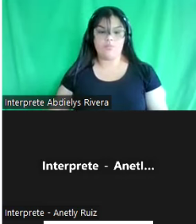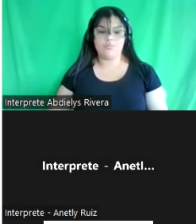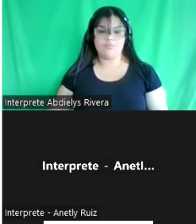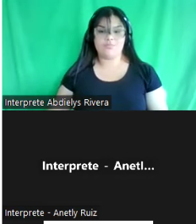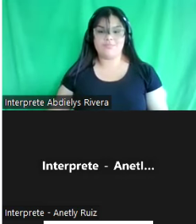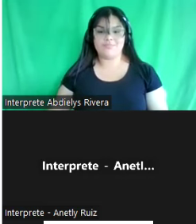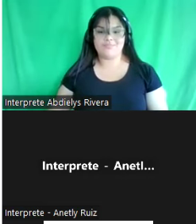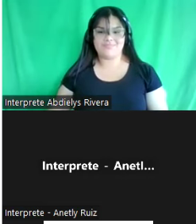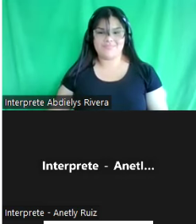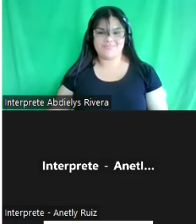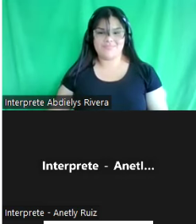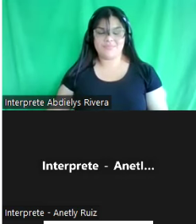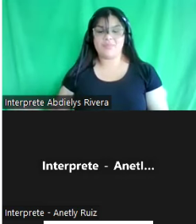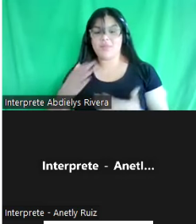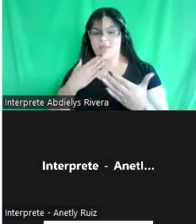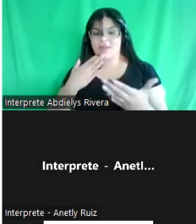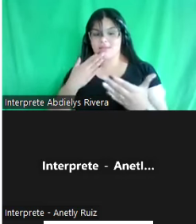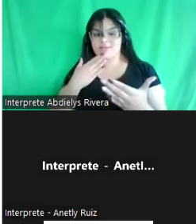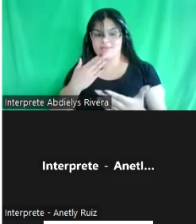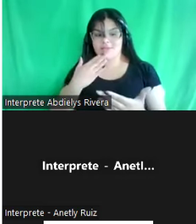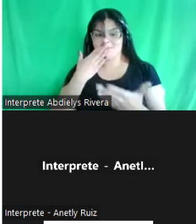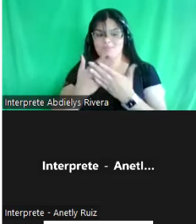Muchas gracias por todo, linda tarde.